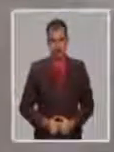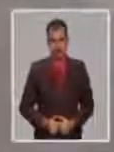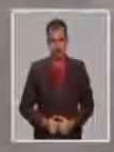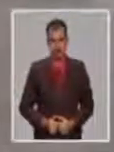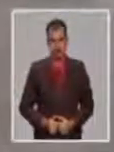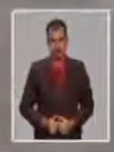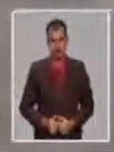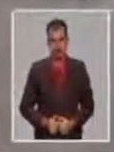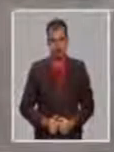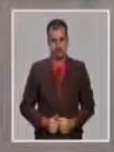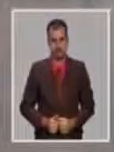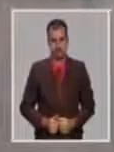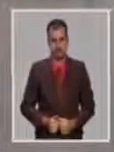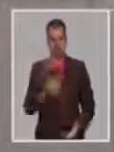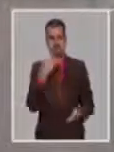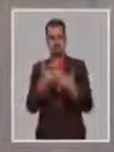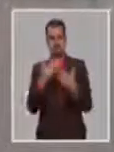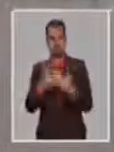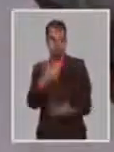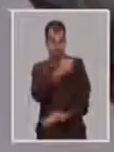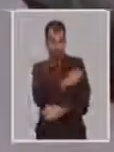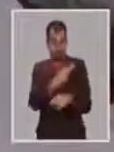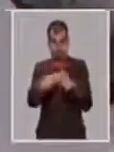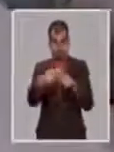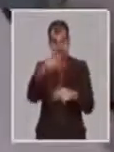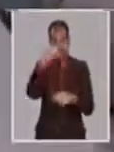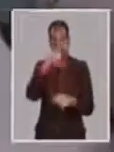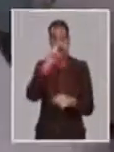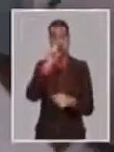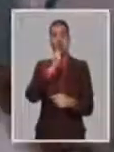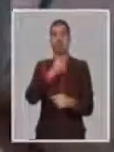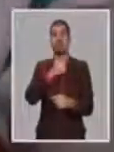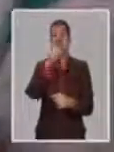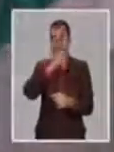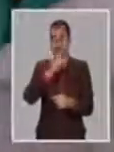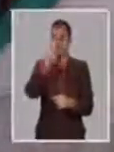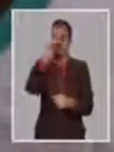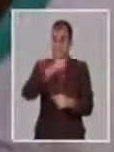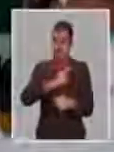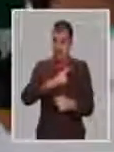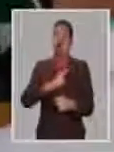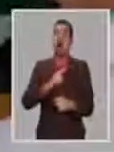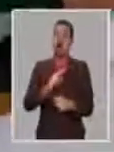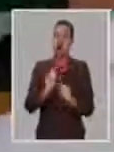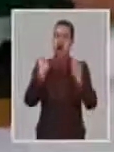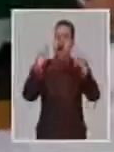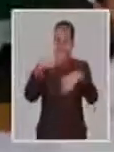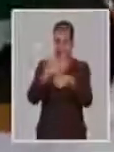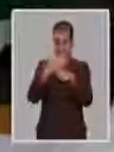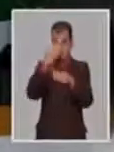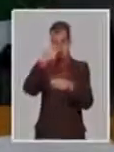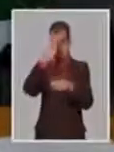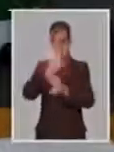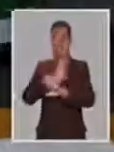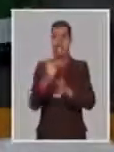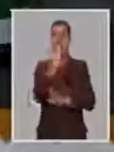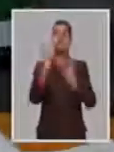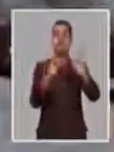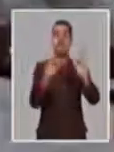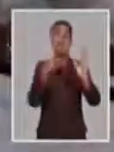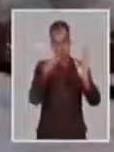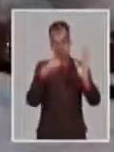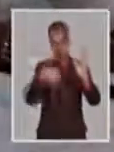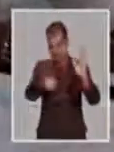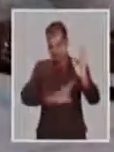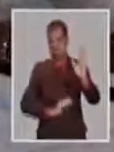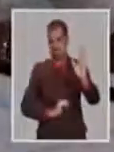Clínico del candidato vacunal Abdala, que tiene lugar en el Hospital Saturnino Lora de Santiago de Cuba, se aproxima a la culminación de su segunda